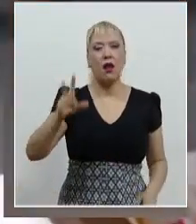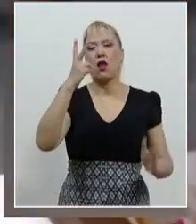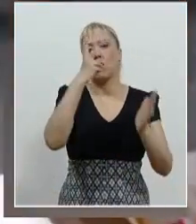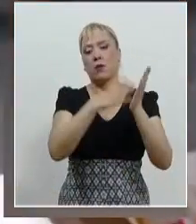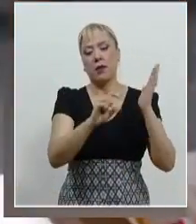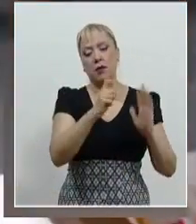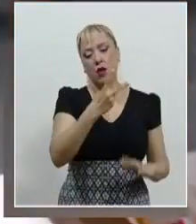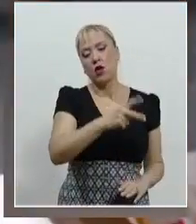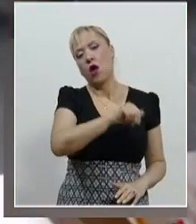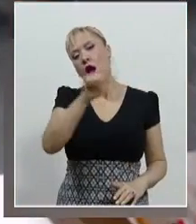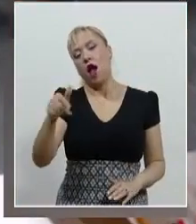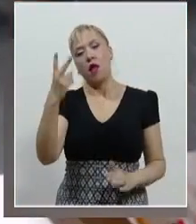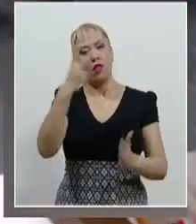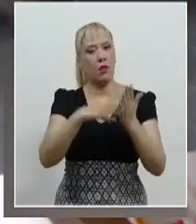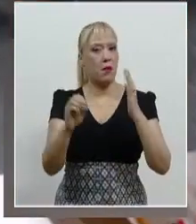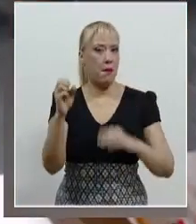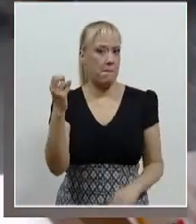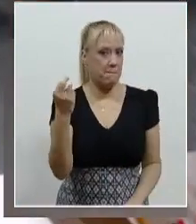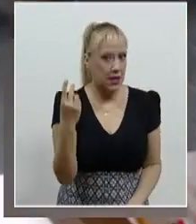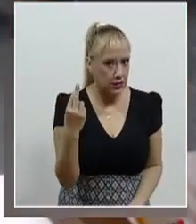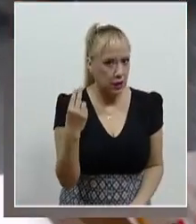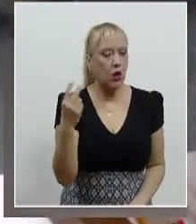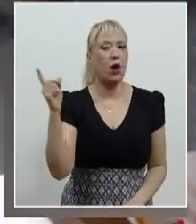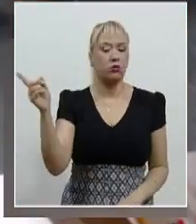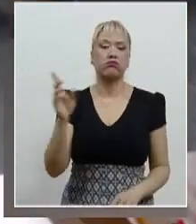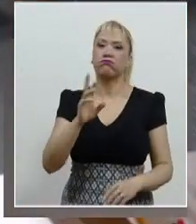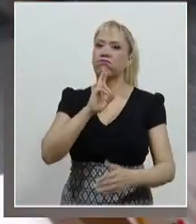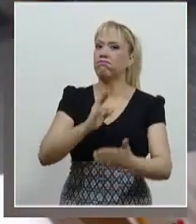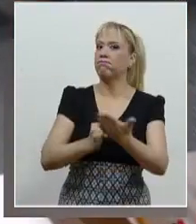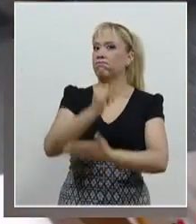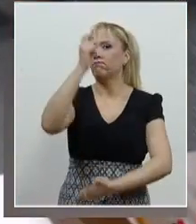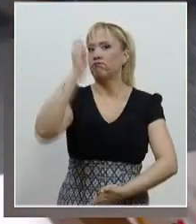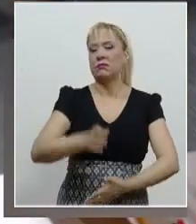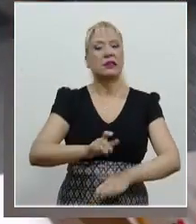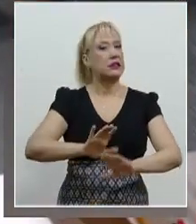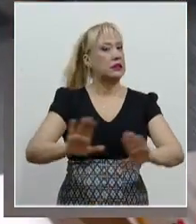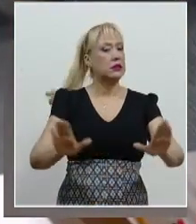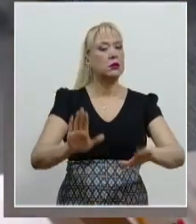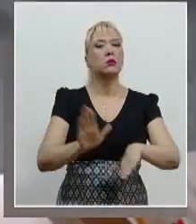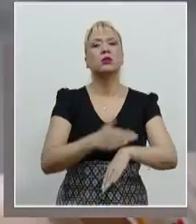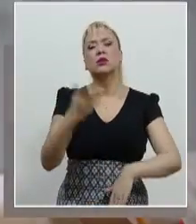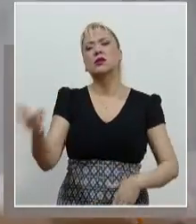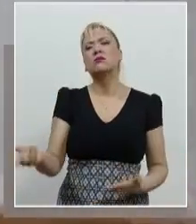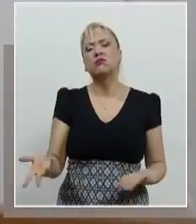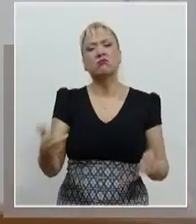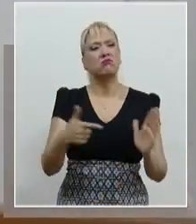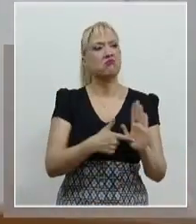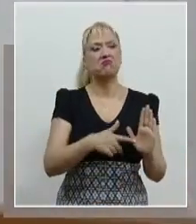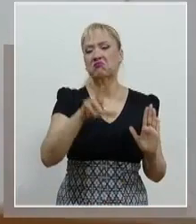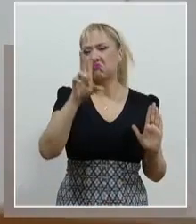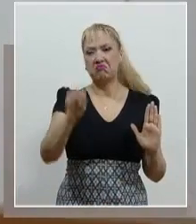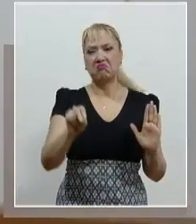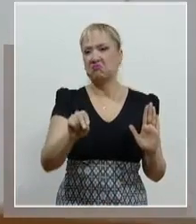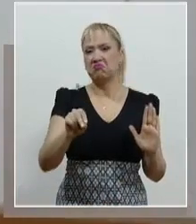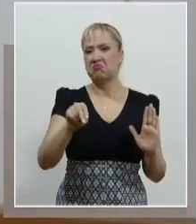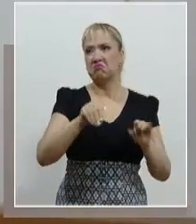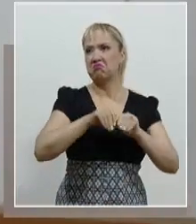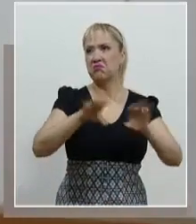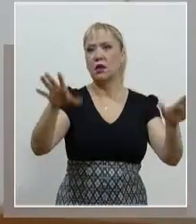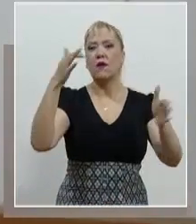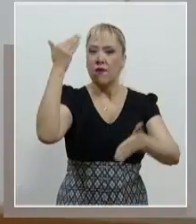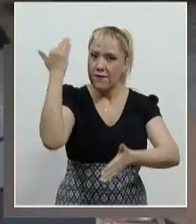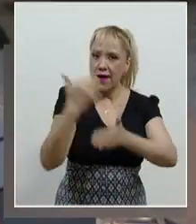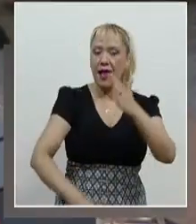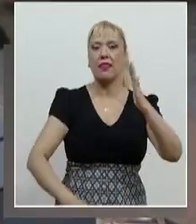2022-2025, al revocar la resolución del Tribunal Electoral Capitalino que había invalidado el proceso por falta de difusión.